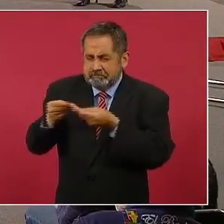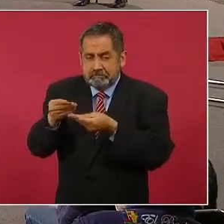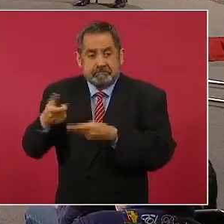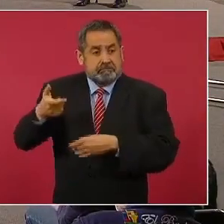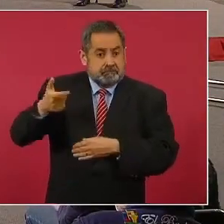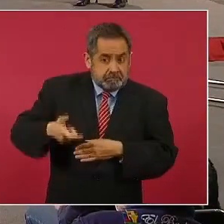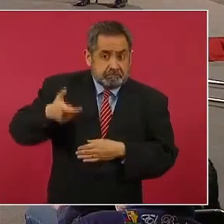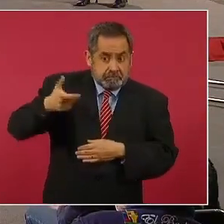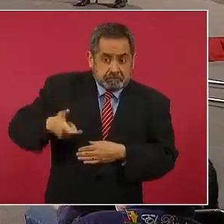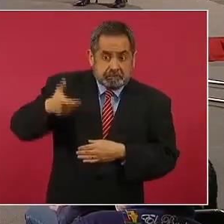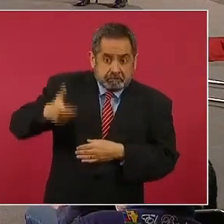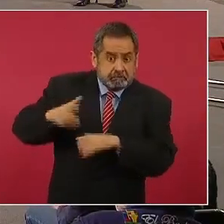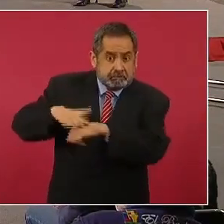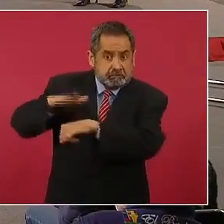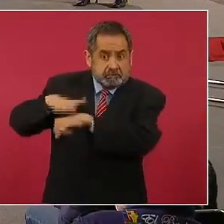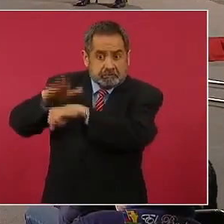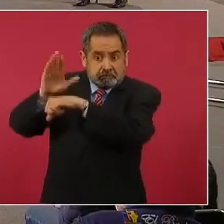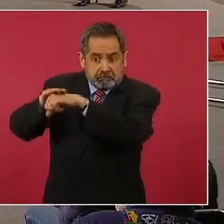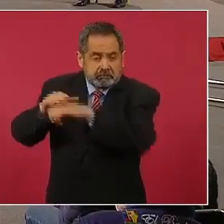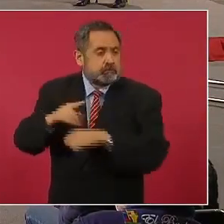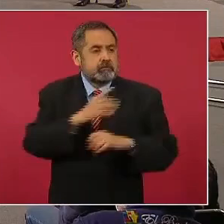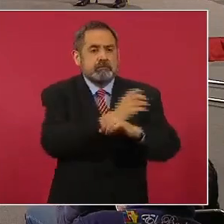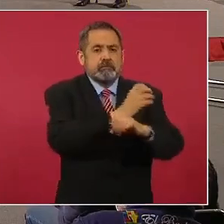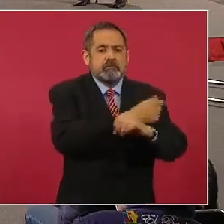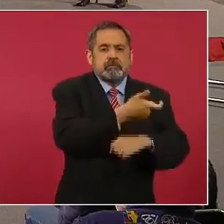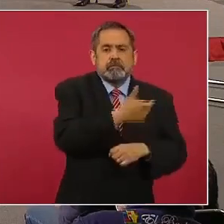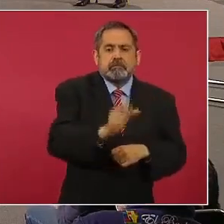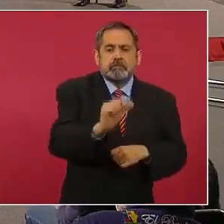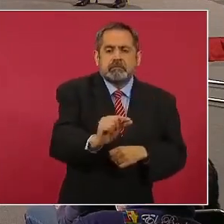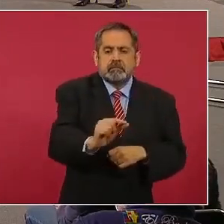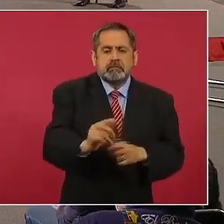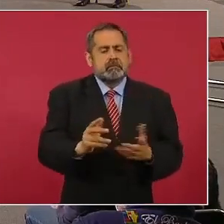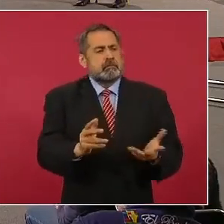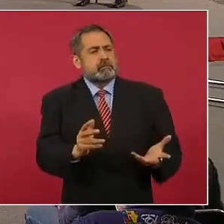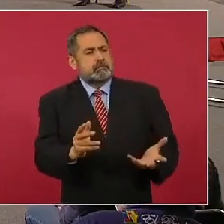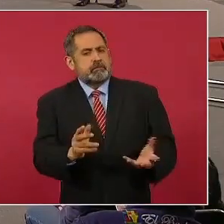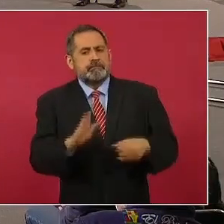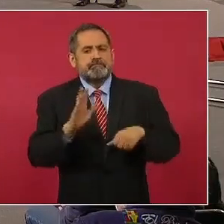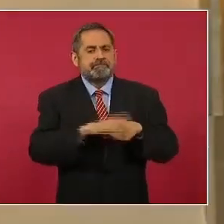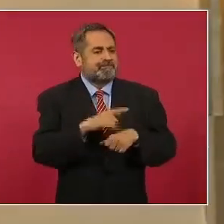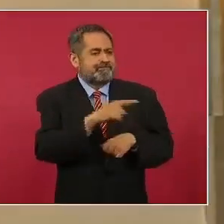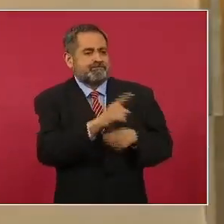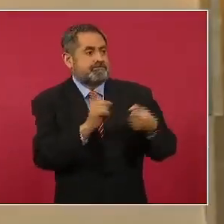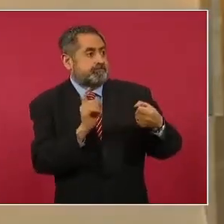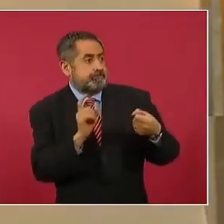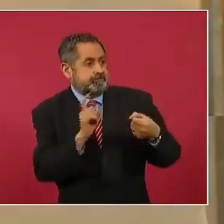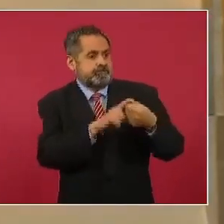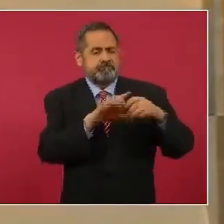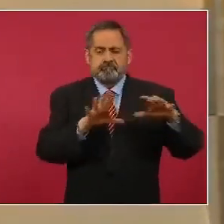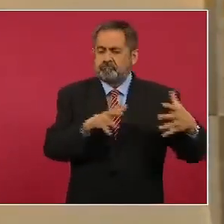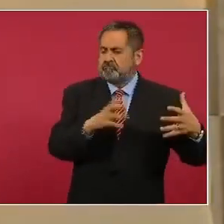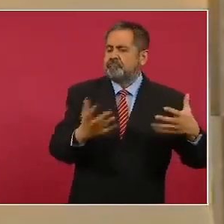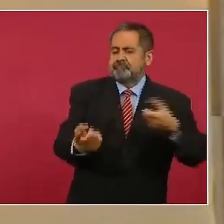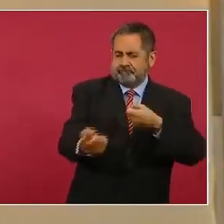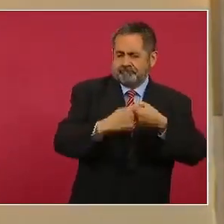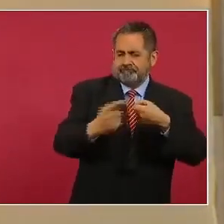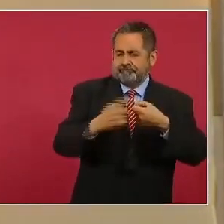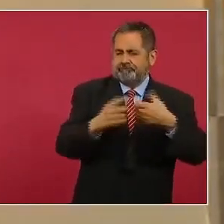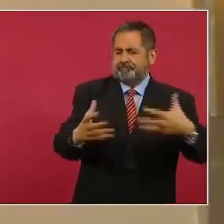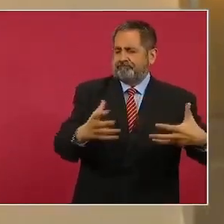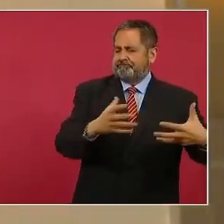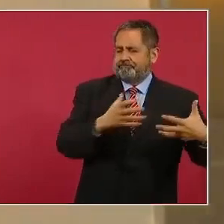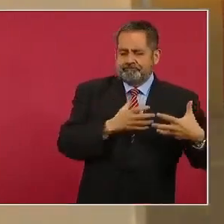decir entonces que hay una serie de monopolios privados que concentran la electricidad, que se asocian, que reciben además subsidio del Estado